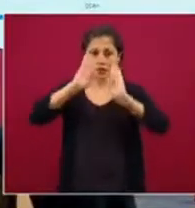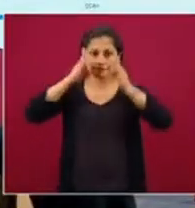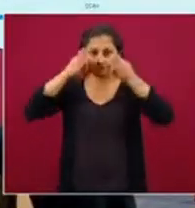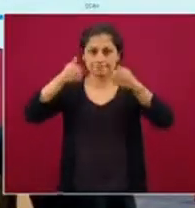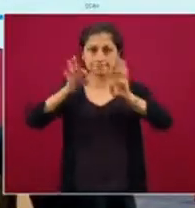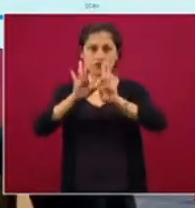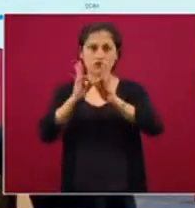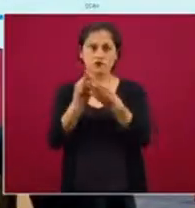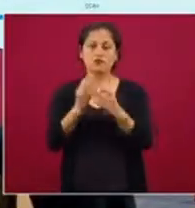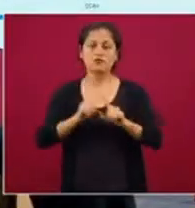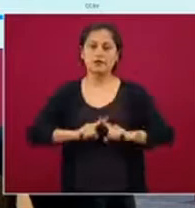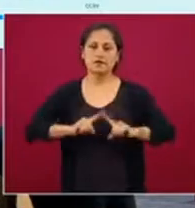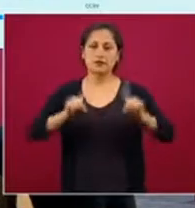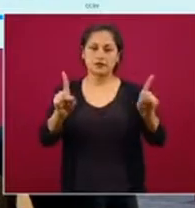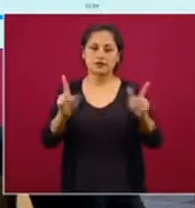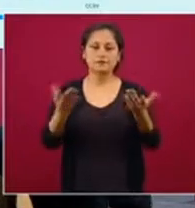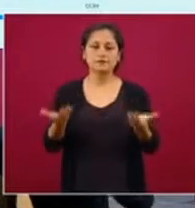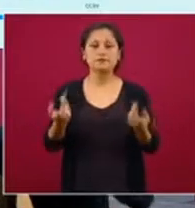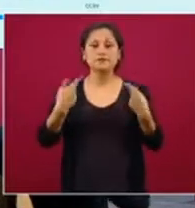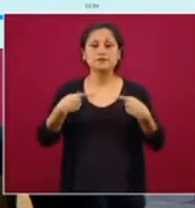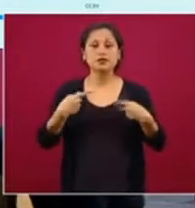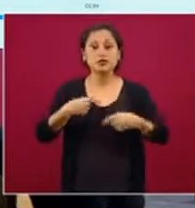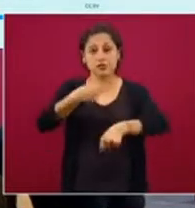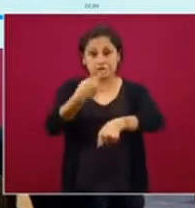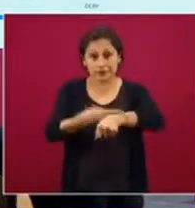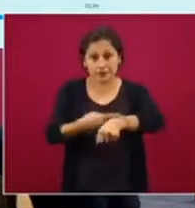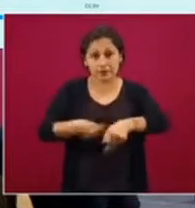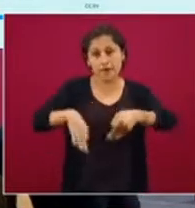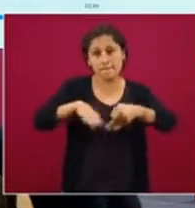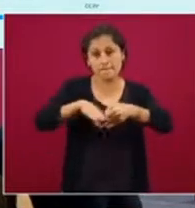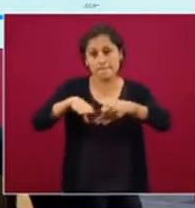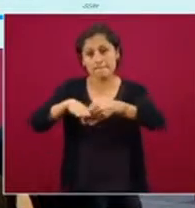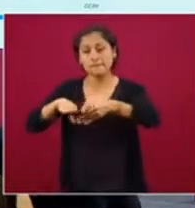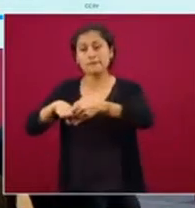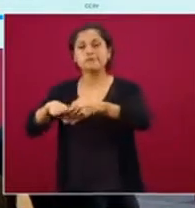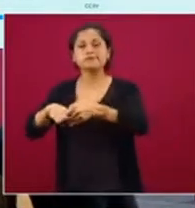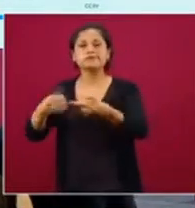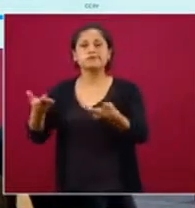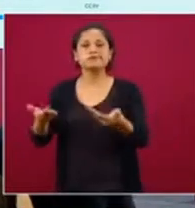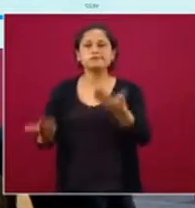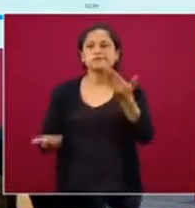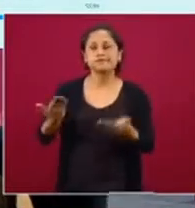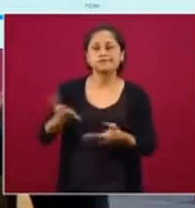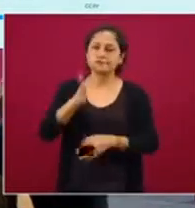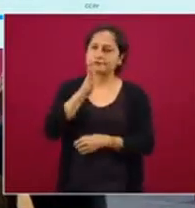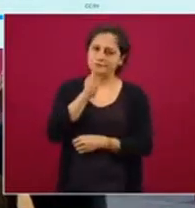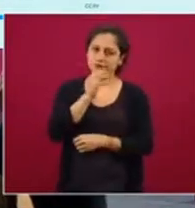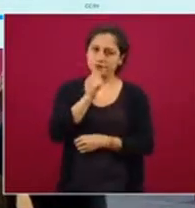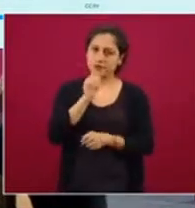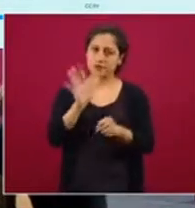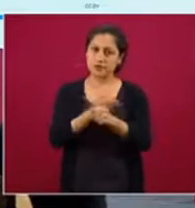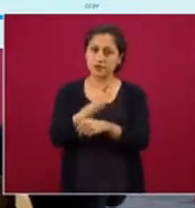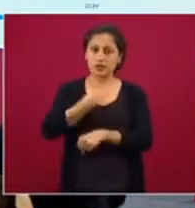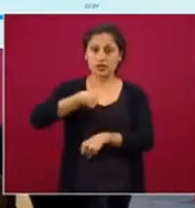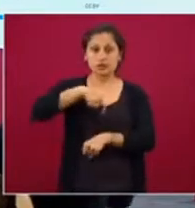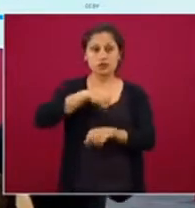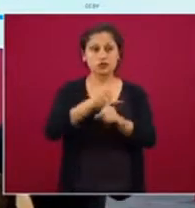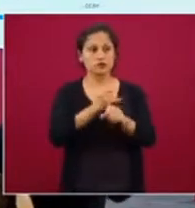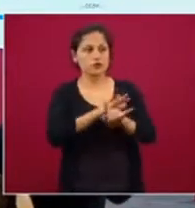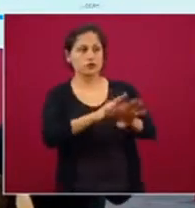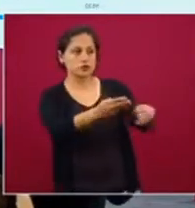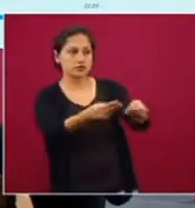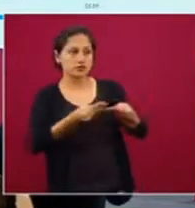incidencia tampoco se puede comparar en términos absolutos, el número, porque tenemos abordajes